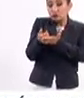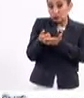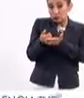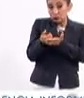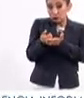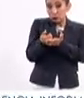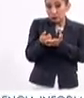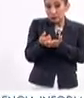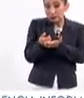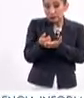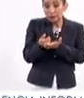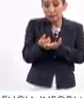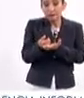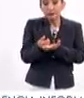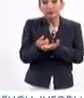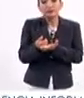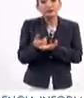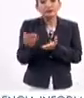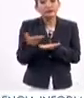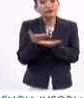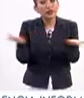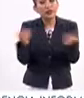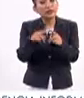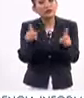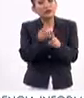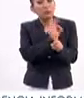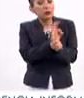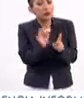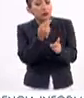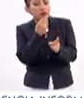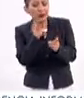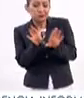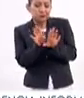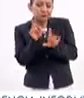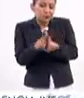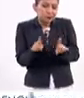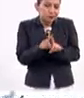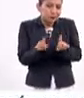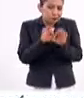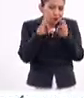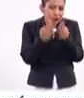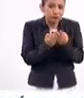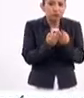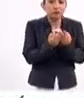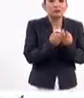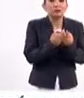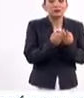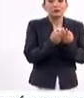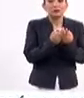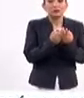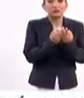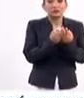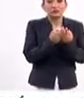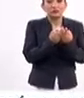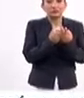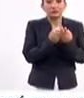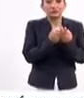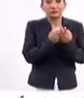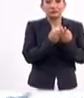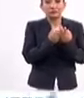instrumento que ofrece muchas posibilidades para que